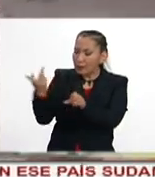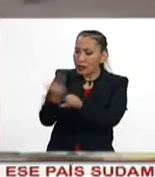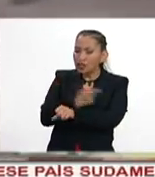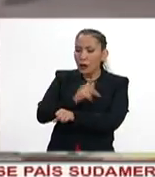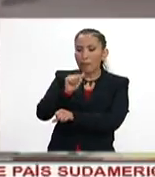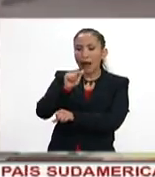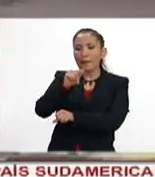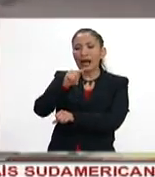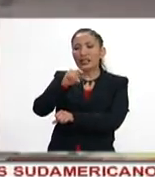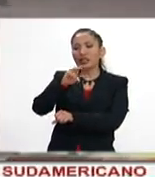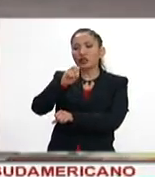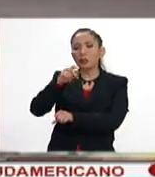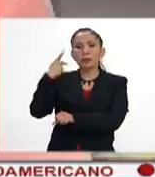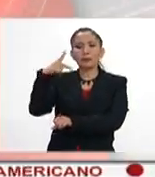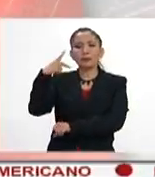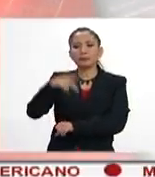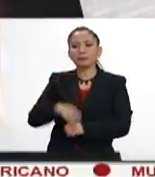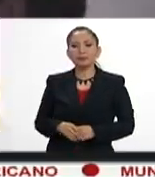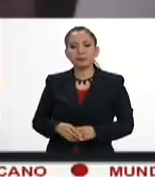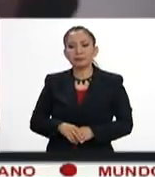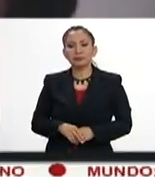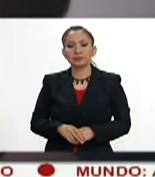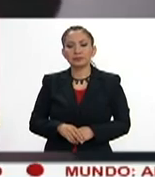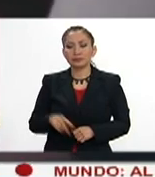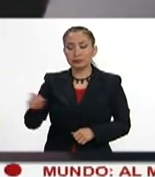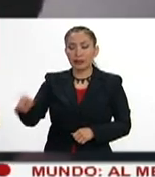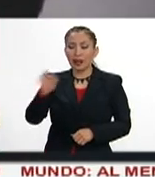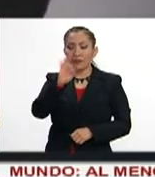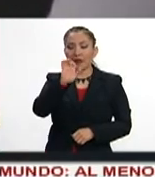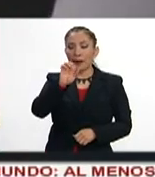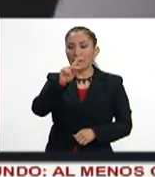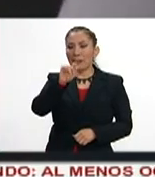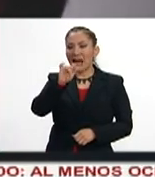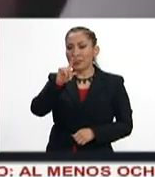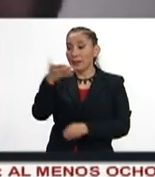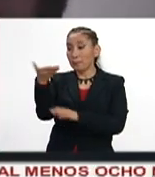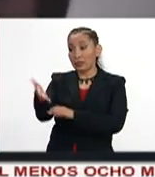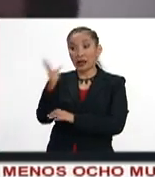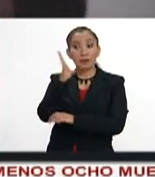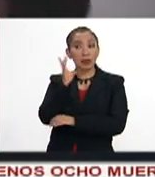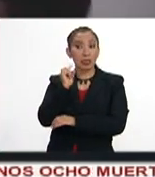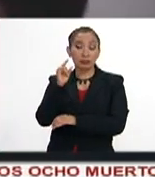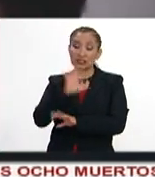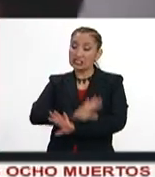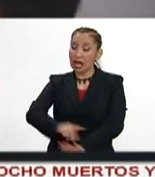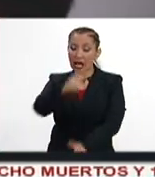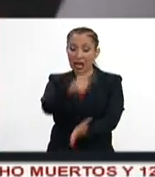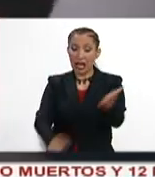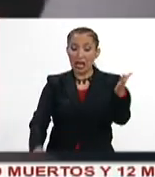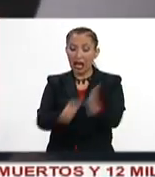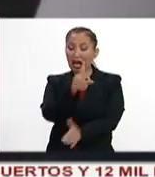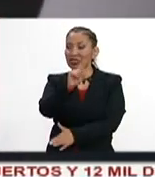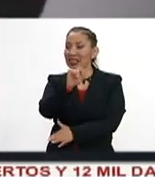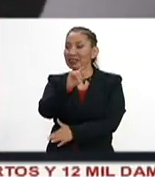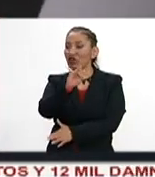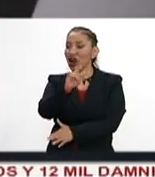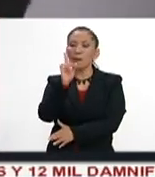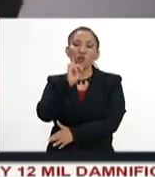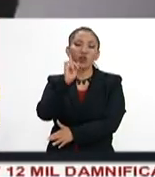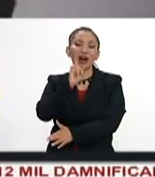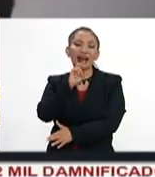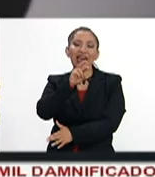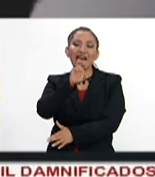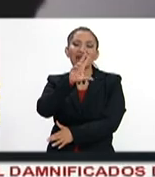en Palmarito, Puebla. La FEPADE solicita a la Cámara de Diputados el desafuero de la diputada